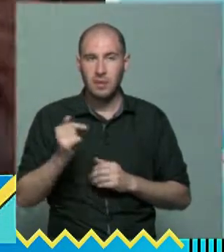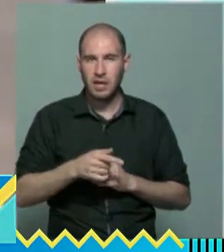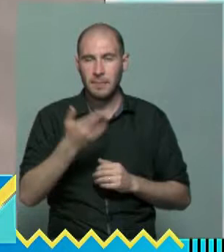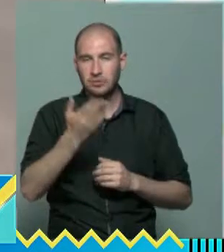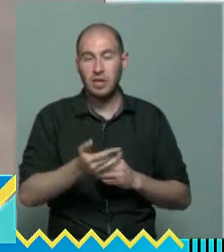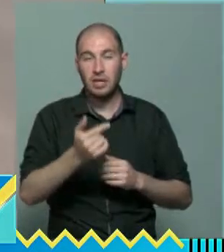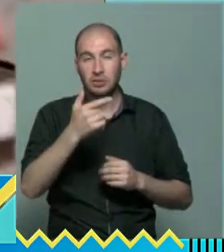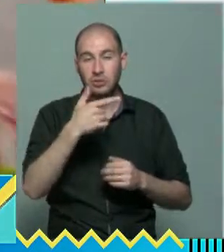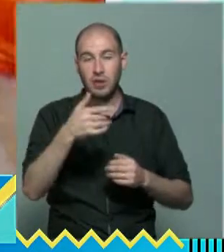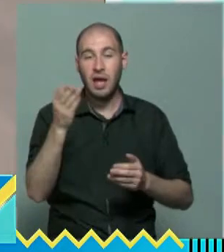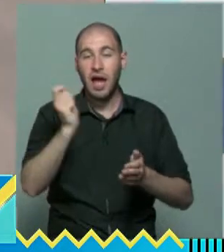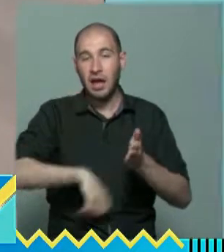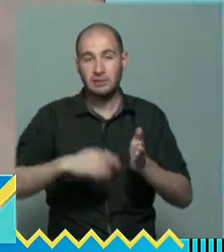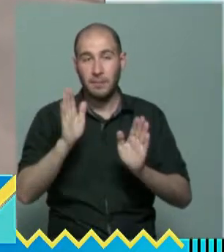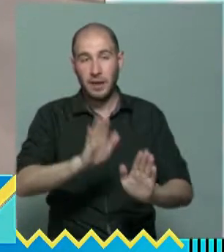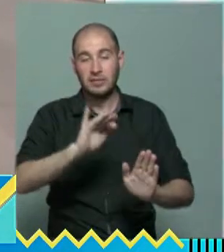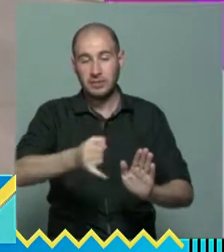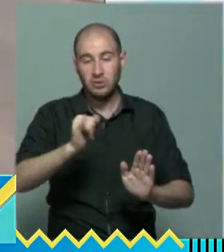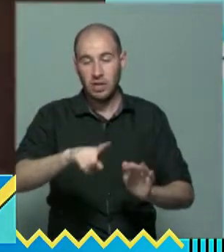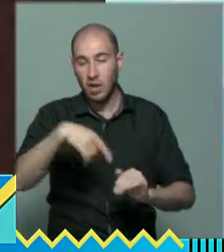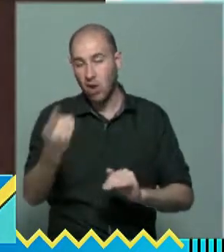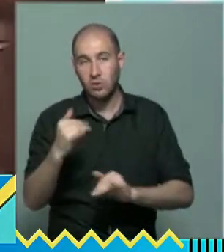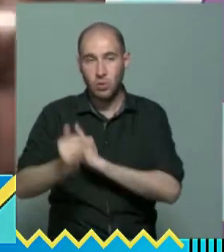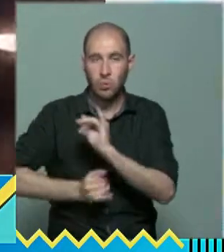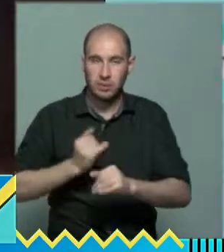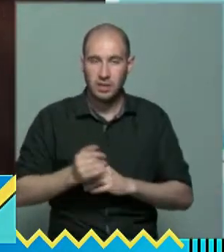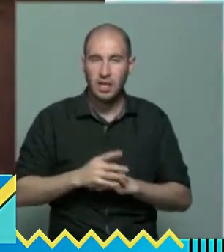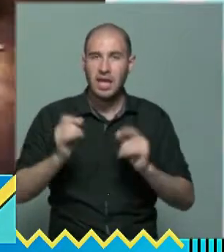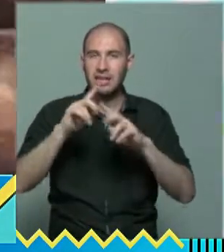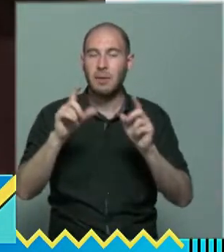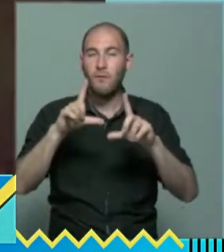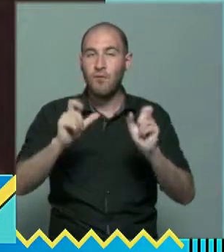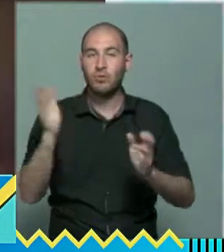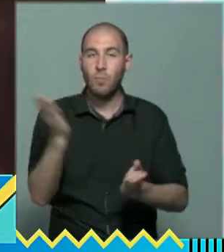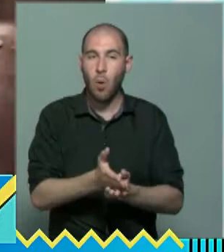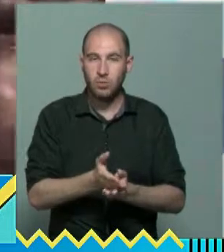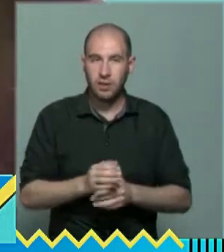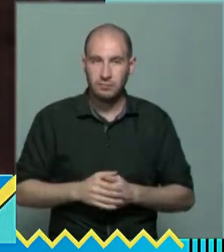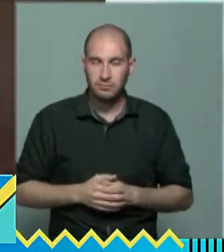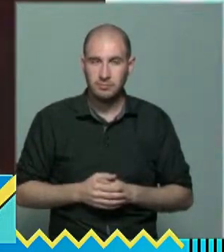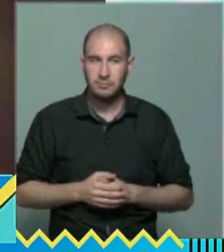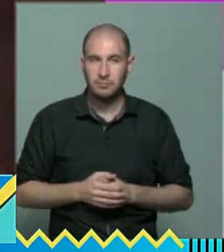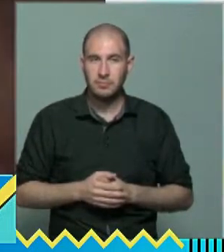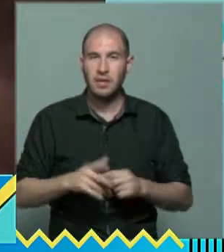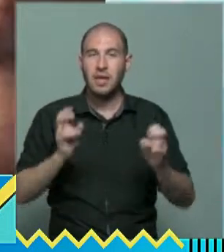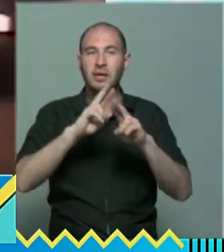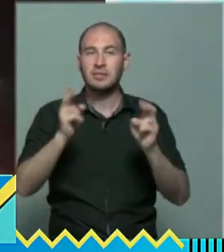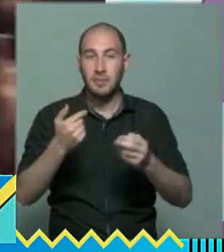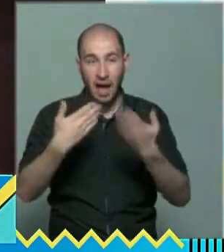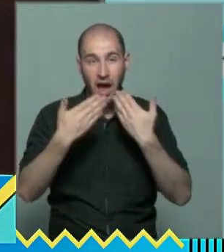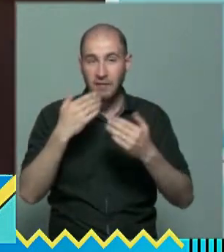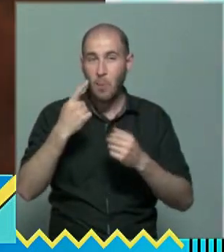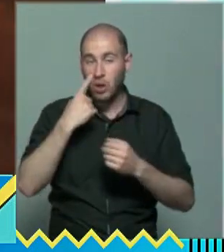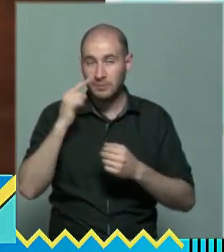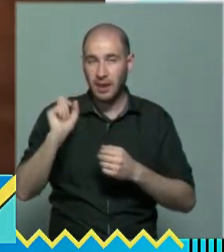conductor para elaborar el acta, y por otro lado meten este tema de la fotomulta, que con relación a lo que estaban hablando de